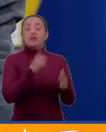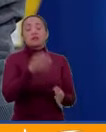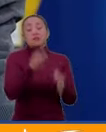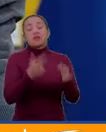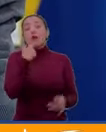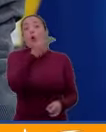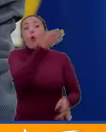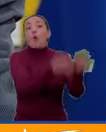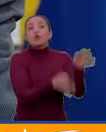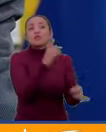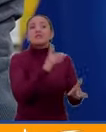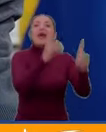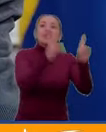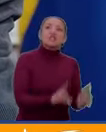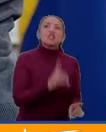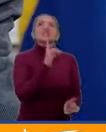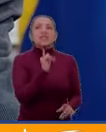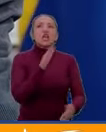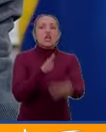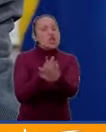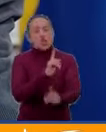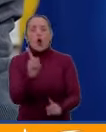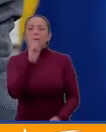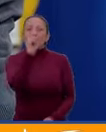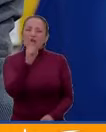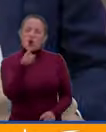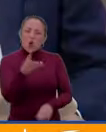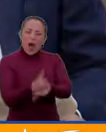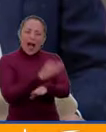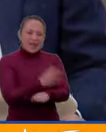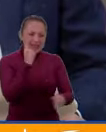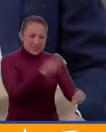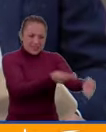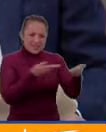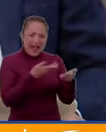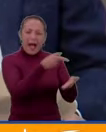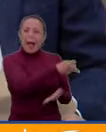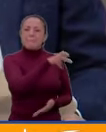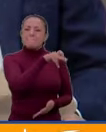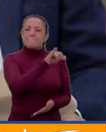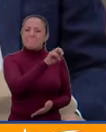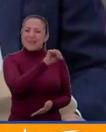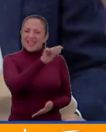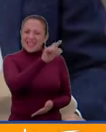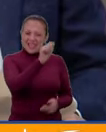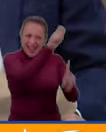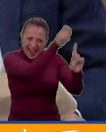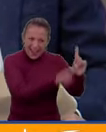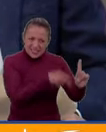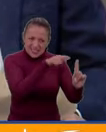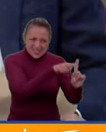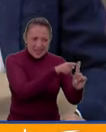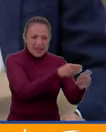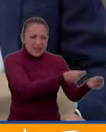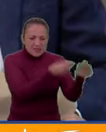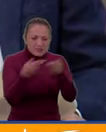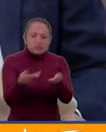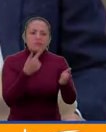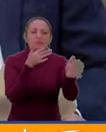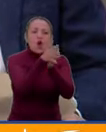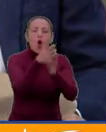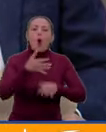esto pero en las en los chats que entrega el señor pinilla a la a la justicia a la fiscalía